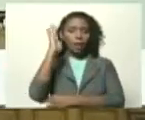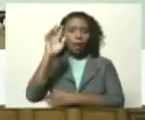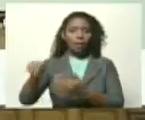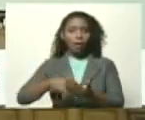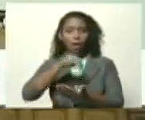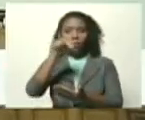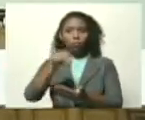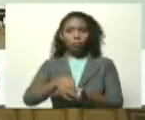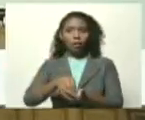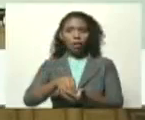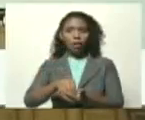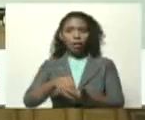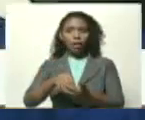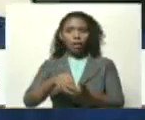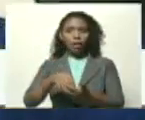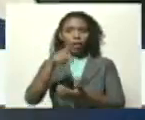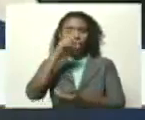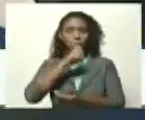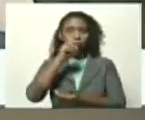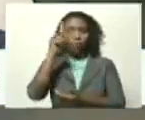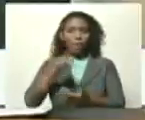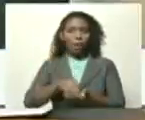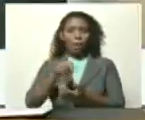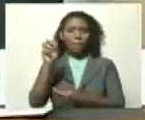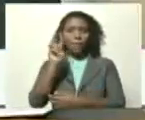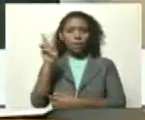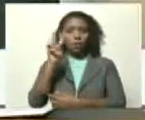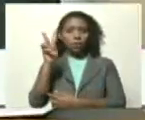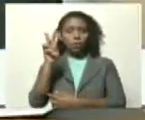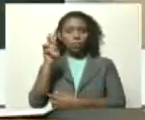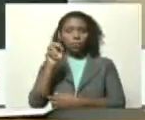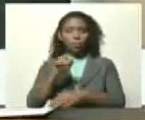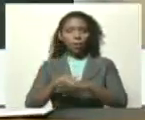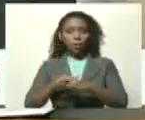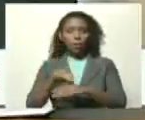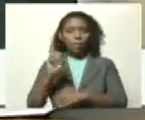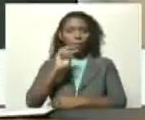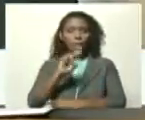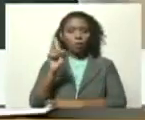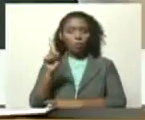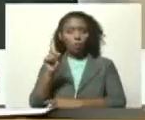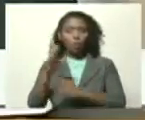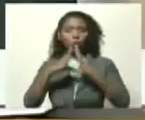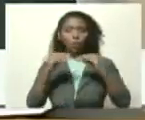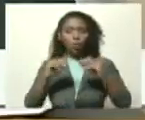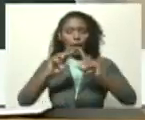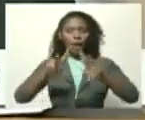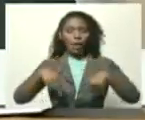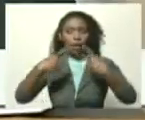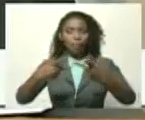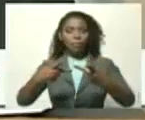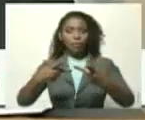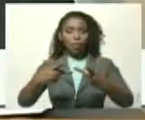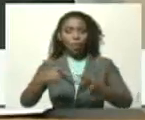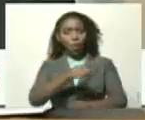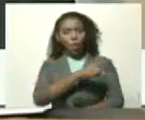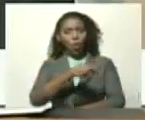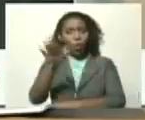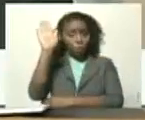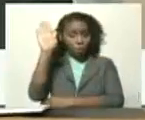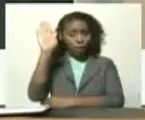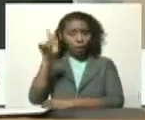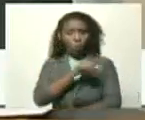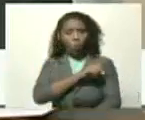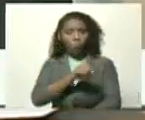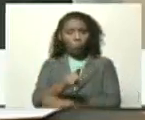Nacional en el año 2021 con todas sus modificaciones? ¿Jura cumplir con sus